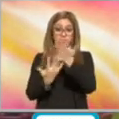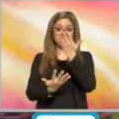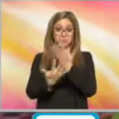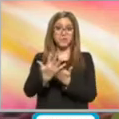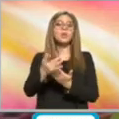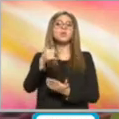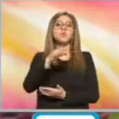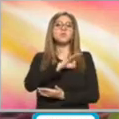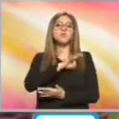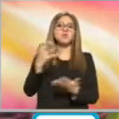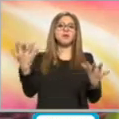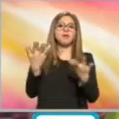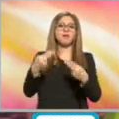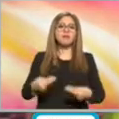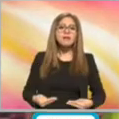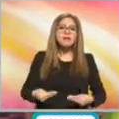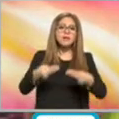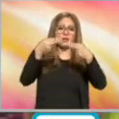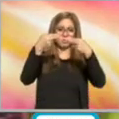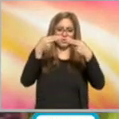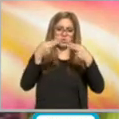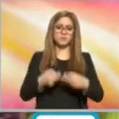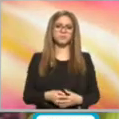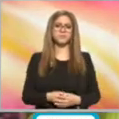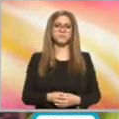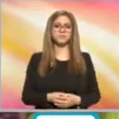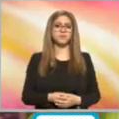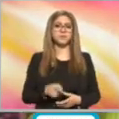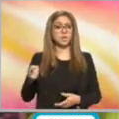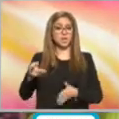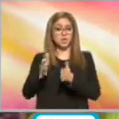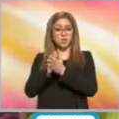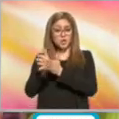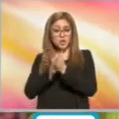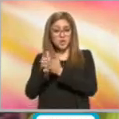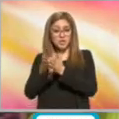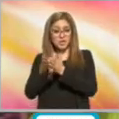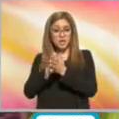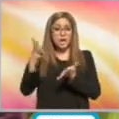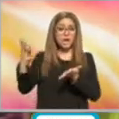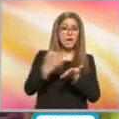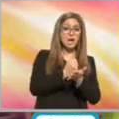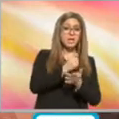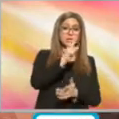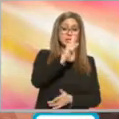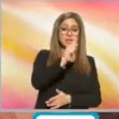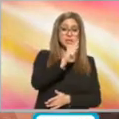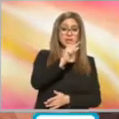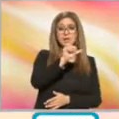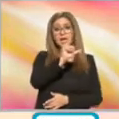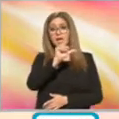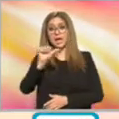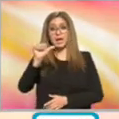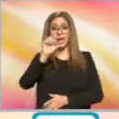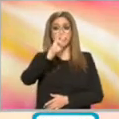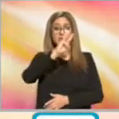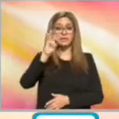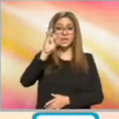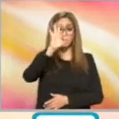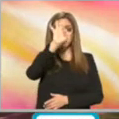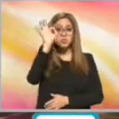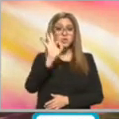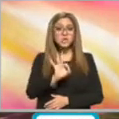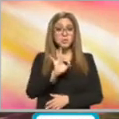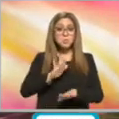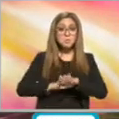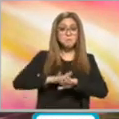hacer negocio, de verdad. Al chocolate le pueden ganar de entre el 70 al 300%. 300%.